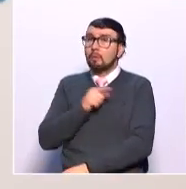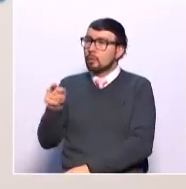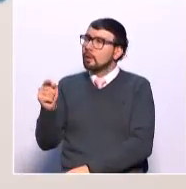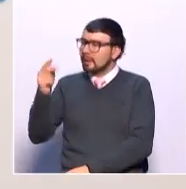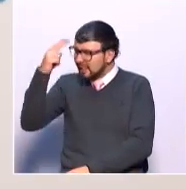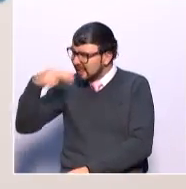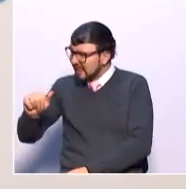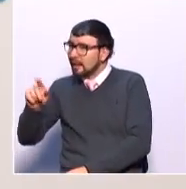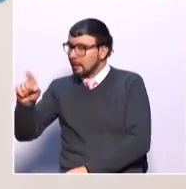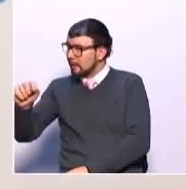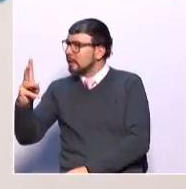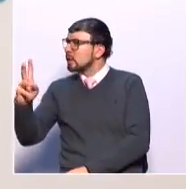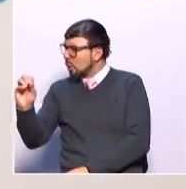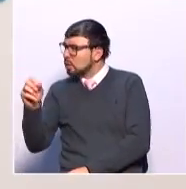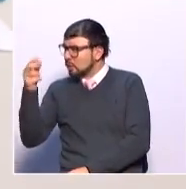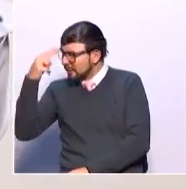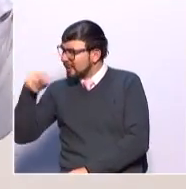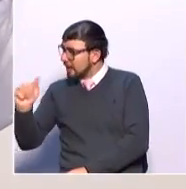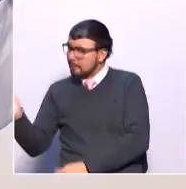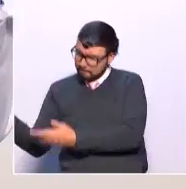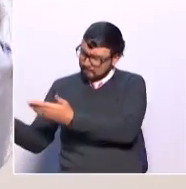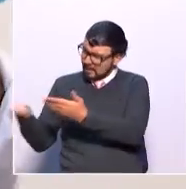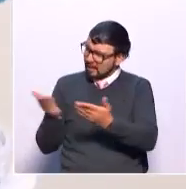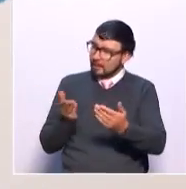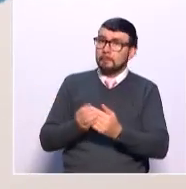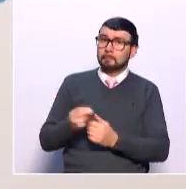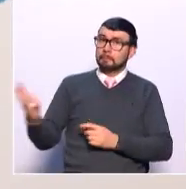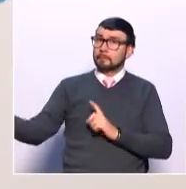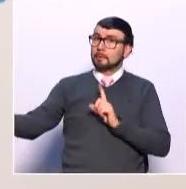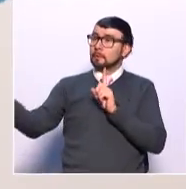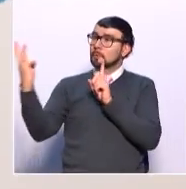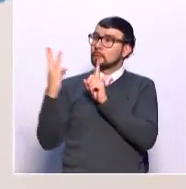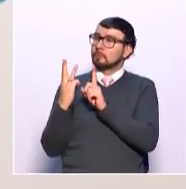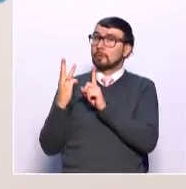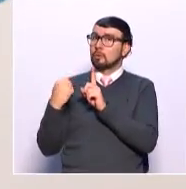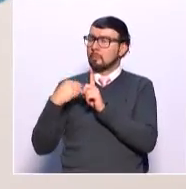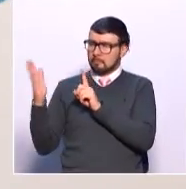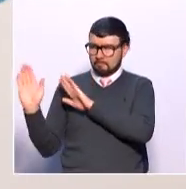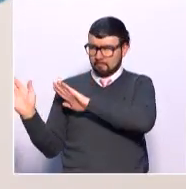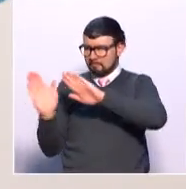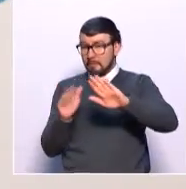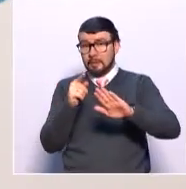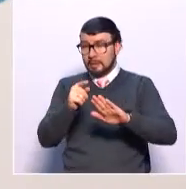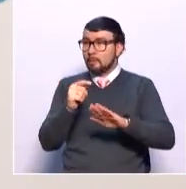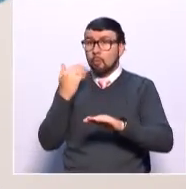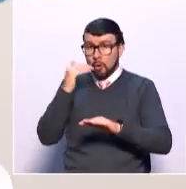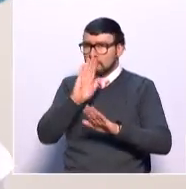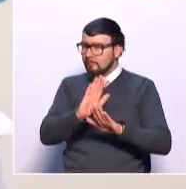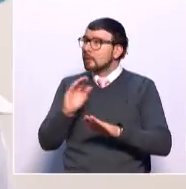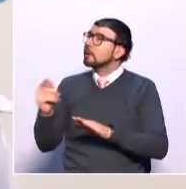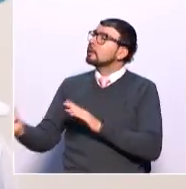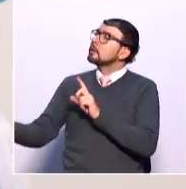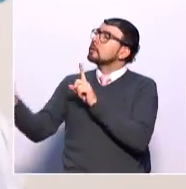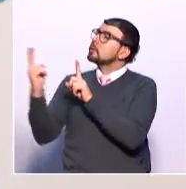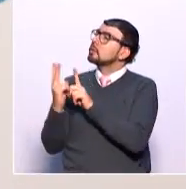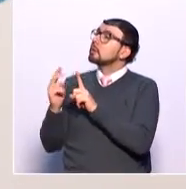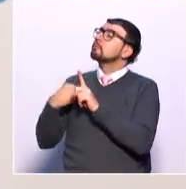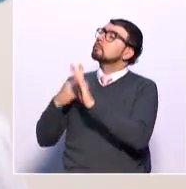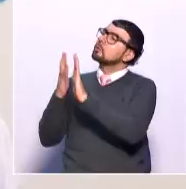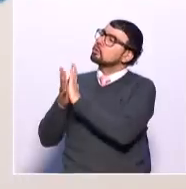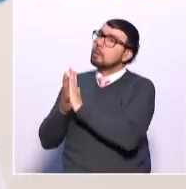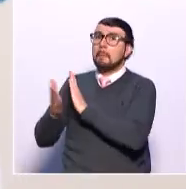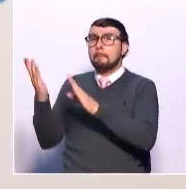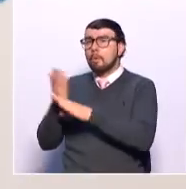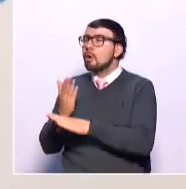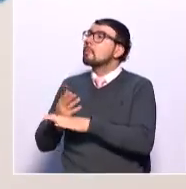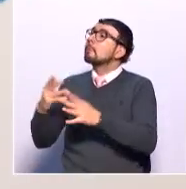hija entonces yo me reuní con ellos aparte y no les conté todo el problema y cuál era el